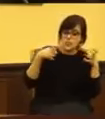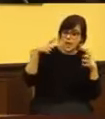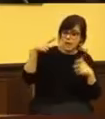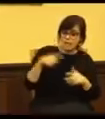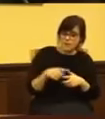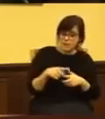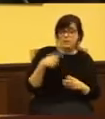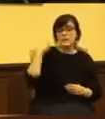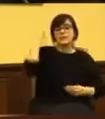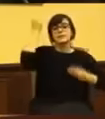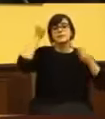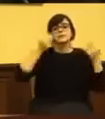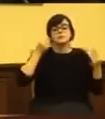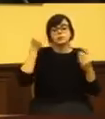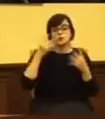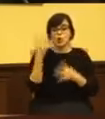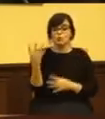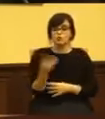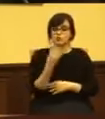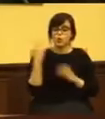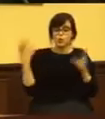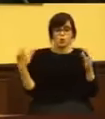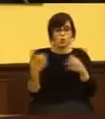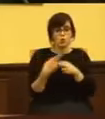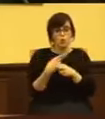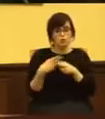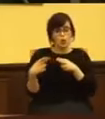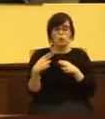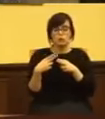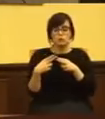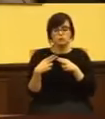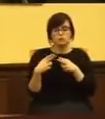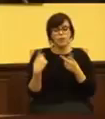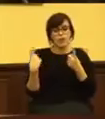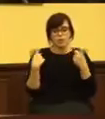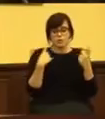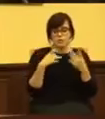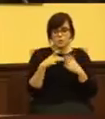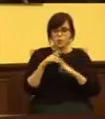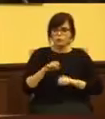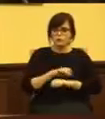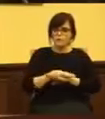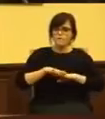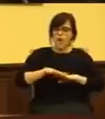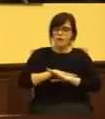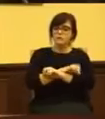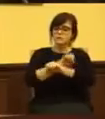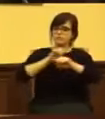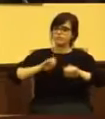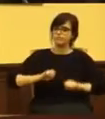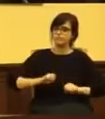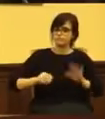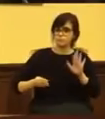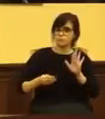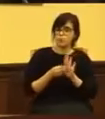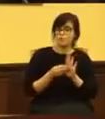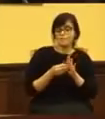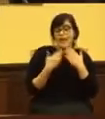Creo que lo compartimos los cuatro grupos, sentar las bases de que esto no vuelva a ocurrir. Partir de un